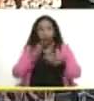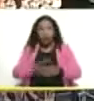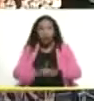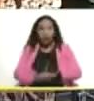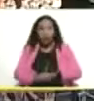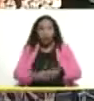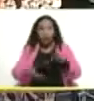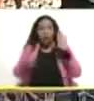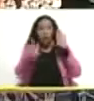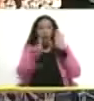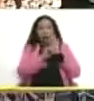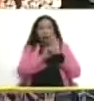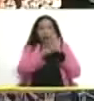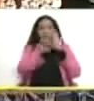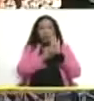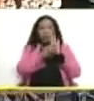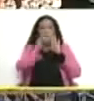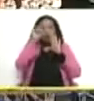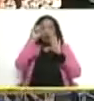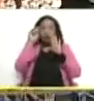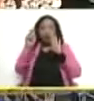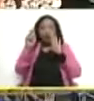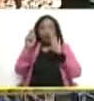la ley constitucional